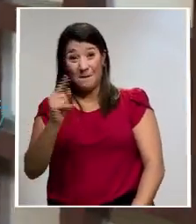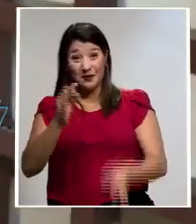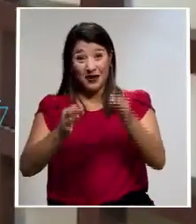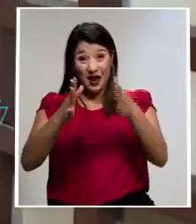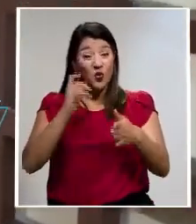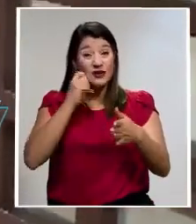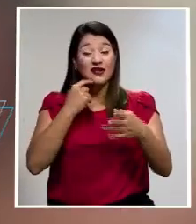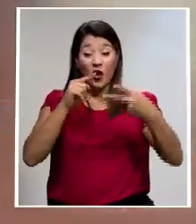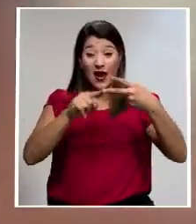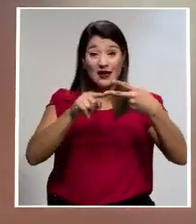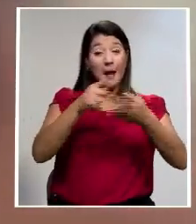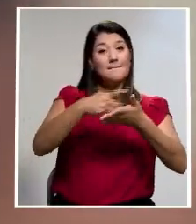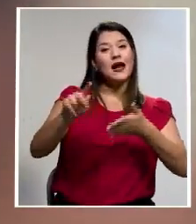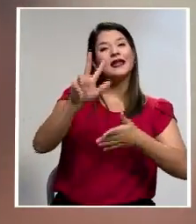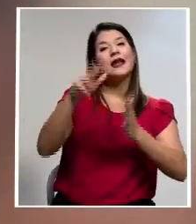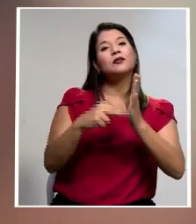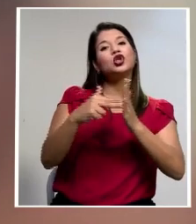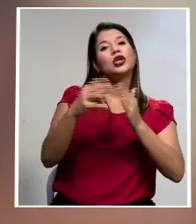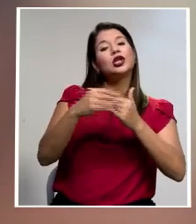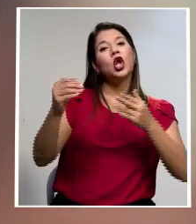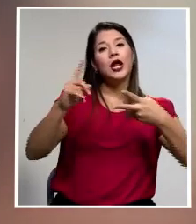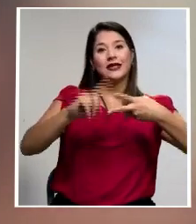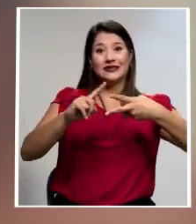Carlos Cerdas. La resolución implica